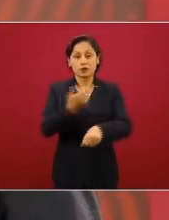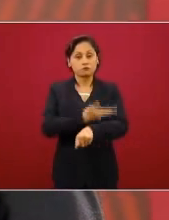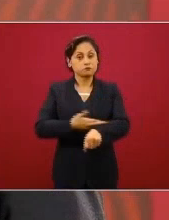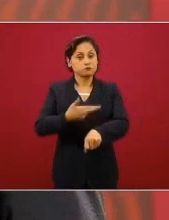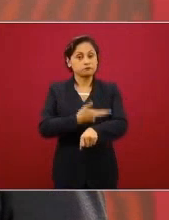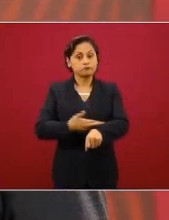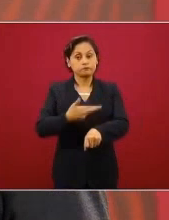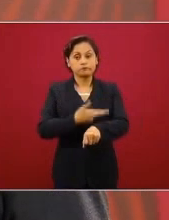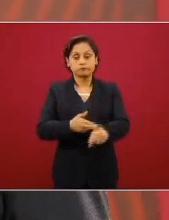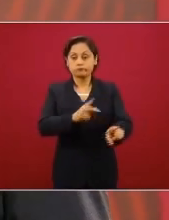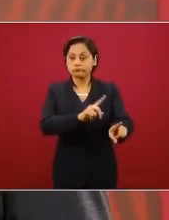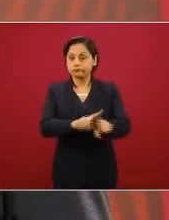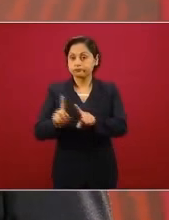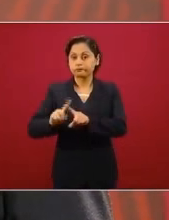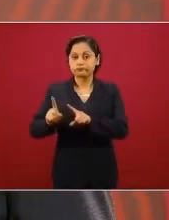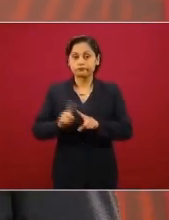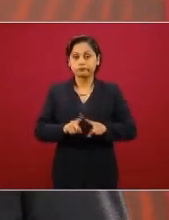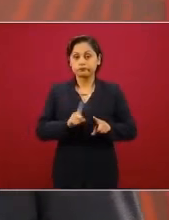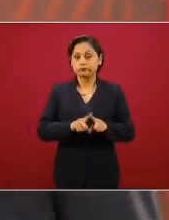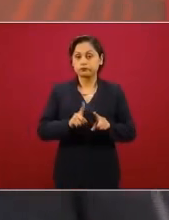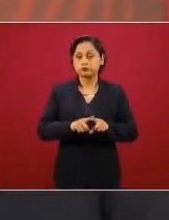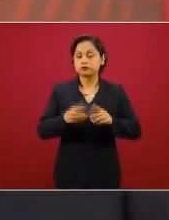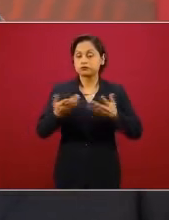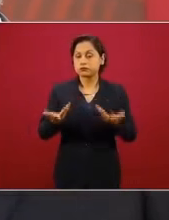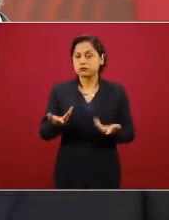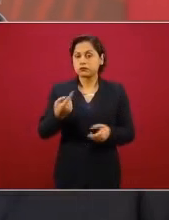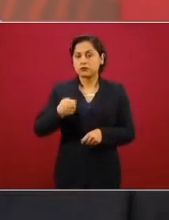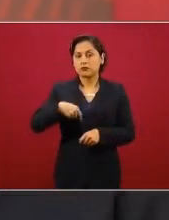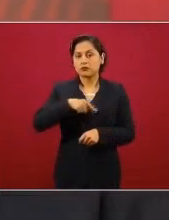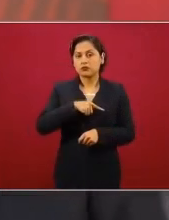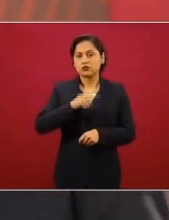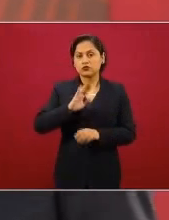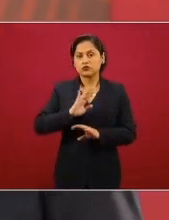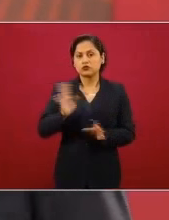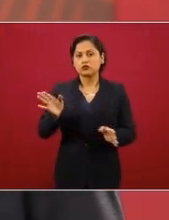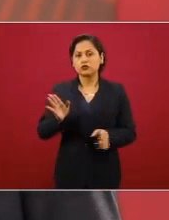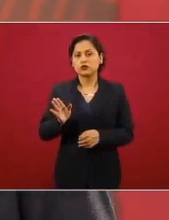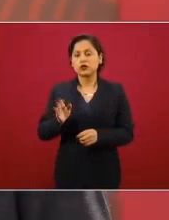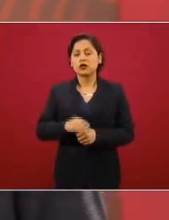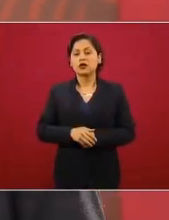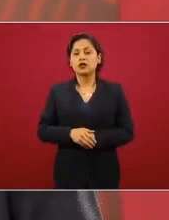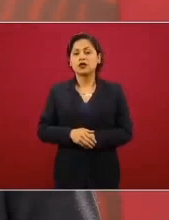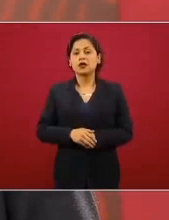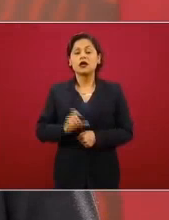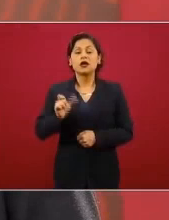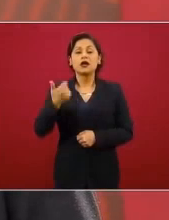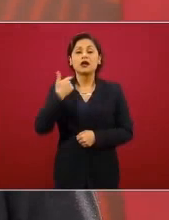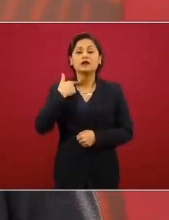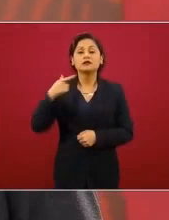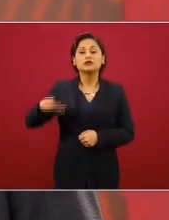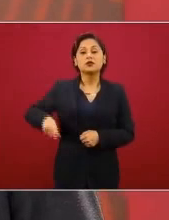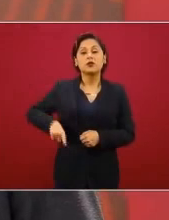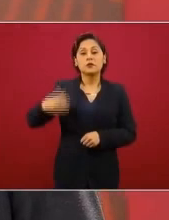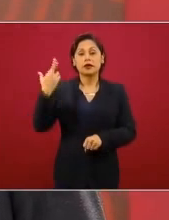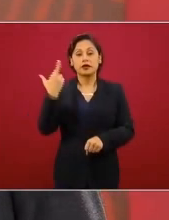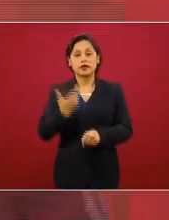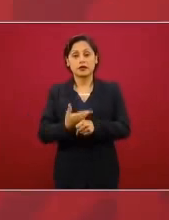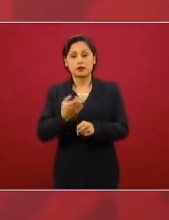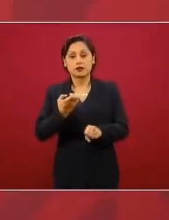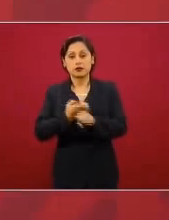es lo de la solicitud de la extradición del ex gobernador del